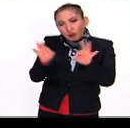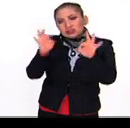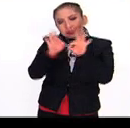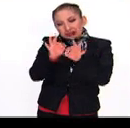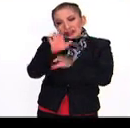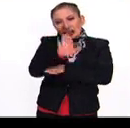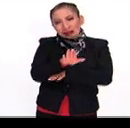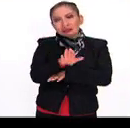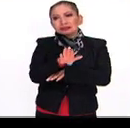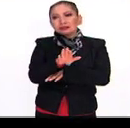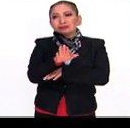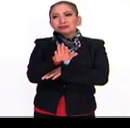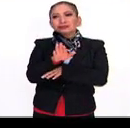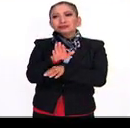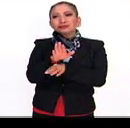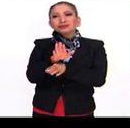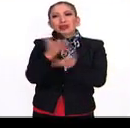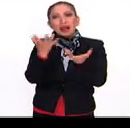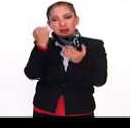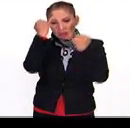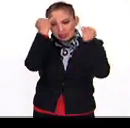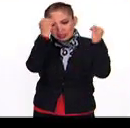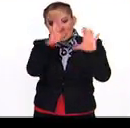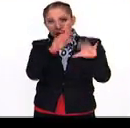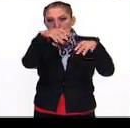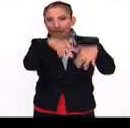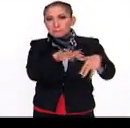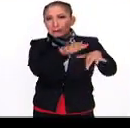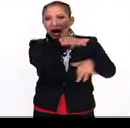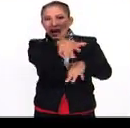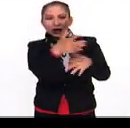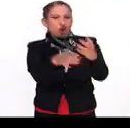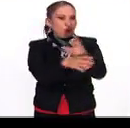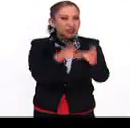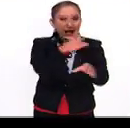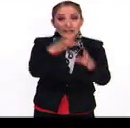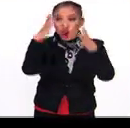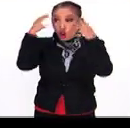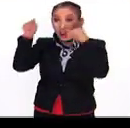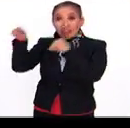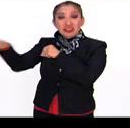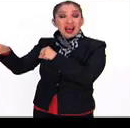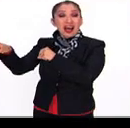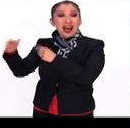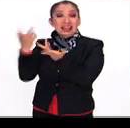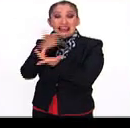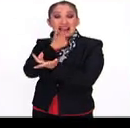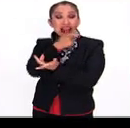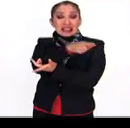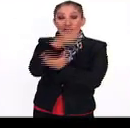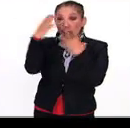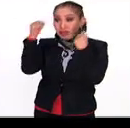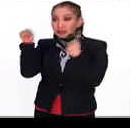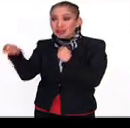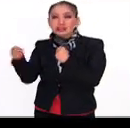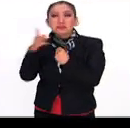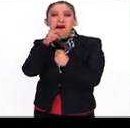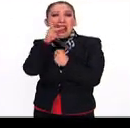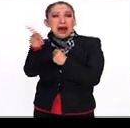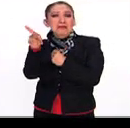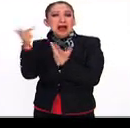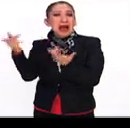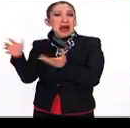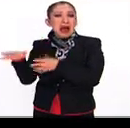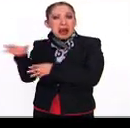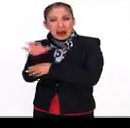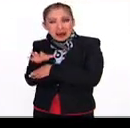tiene la imaginación marítima para Holanda, y para el inglés y el holandés, no para los